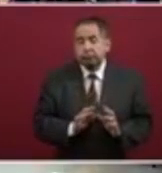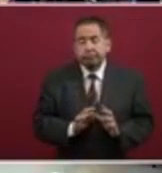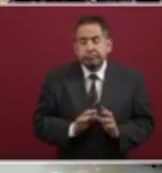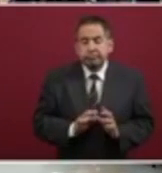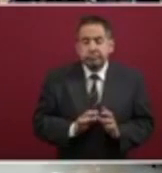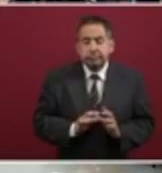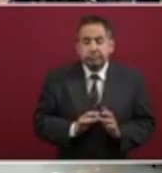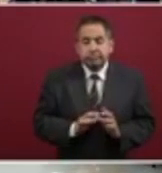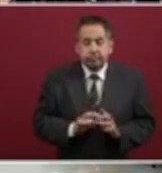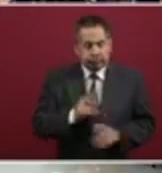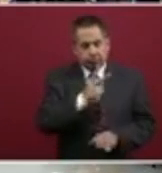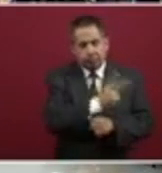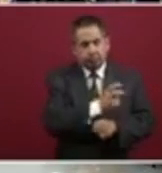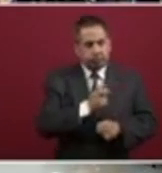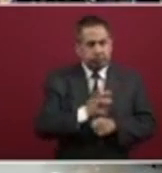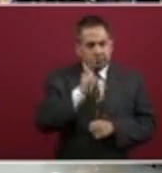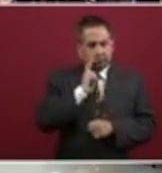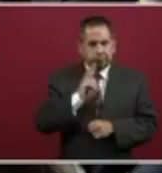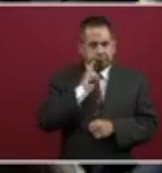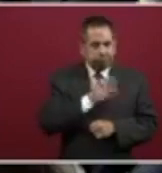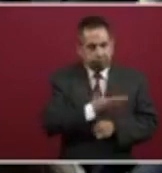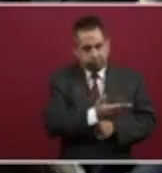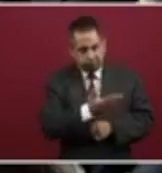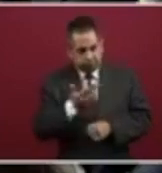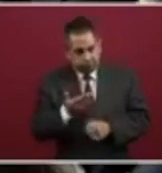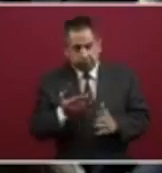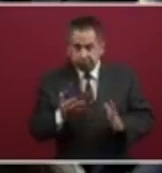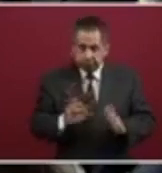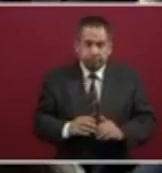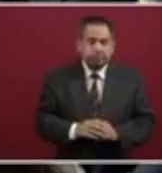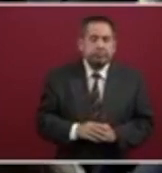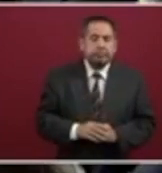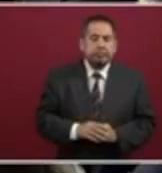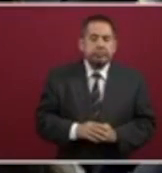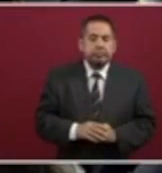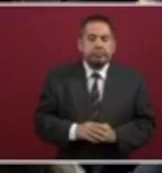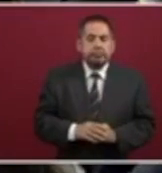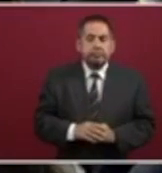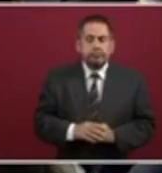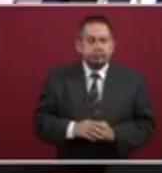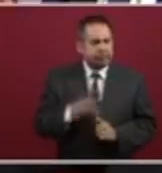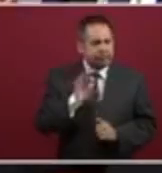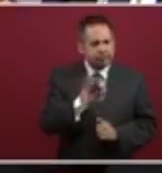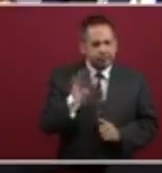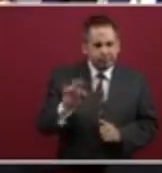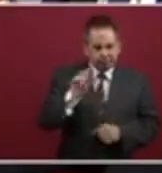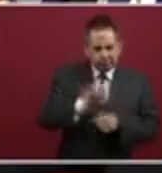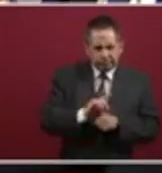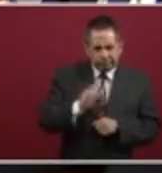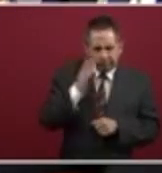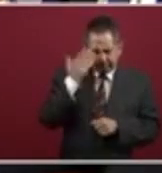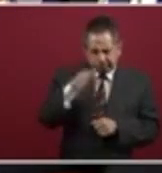Es la invitación que hemos hecho. Ya hay fecha,